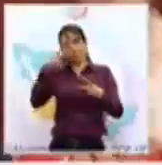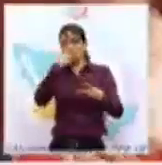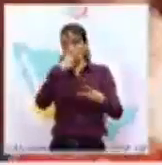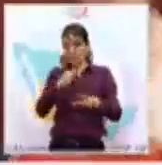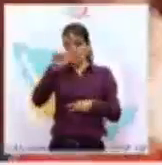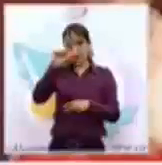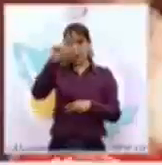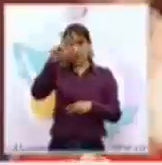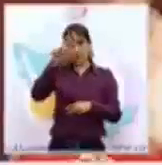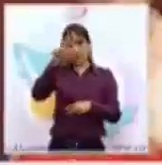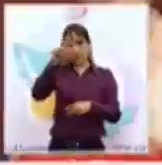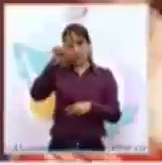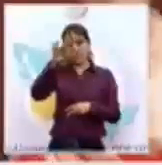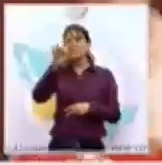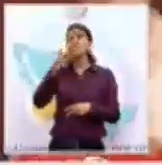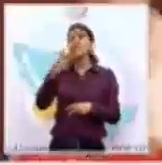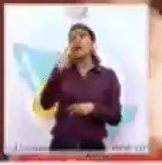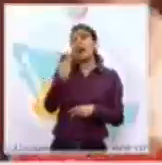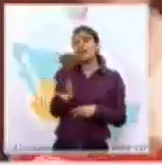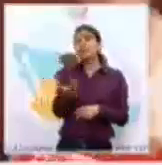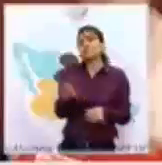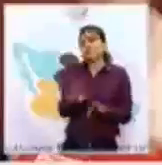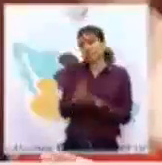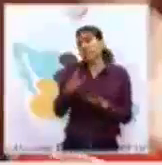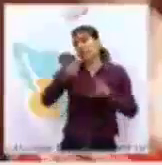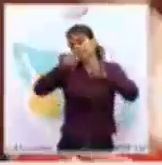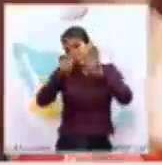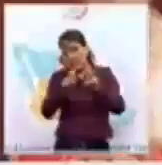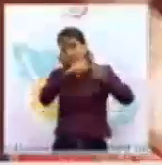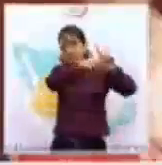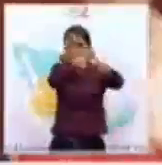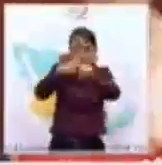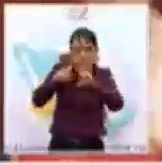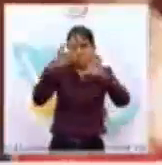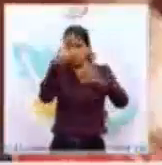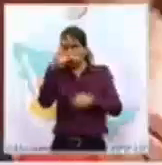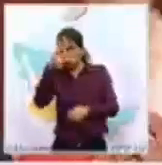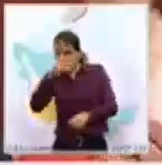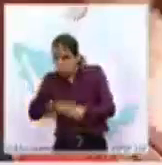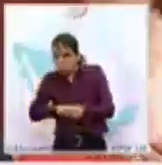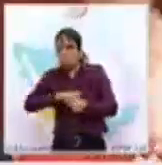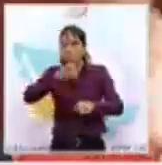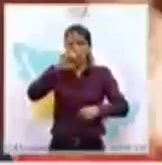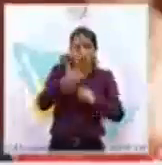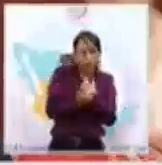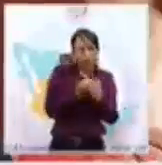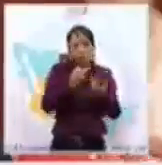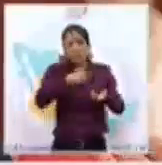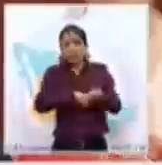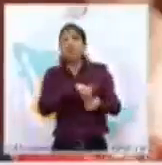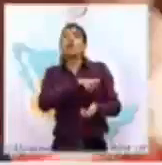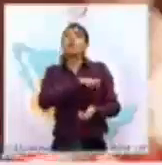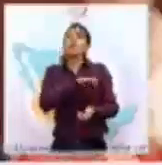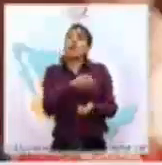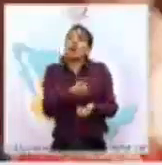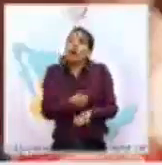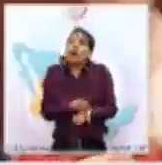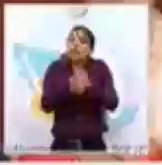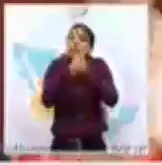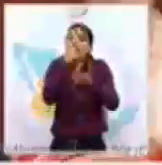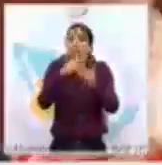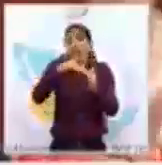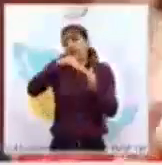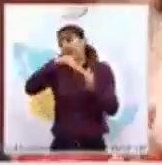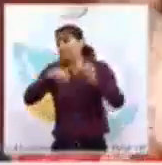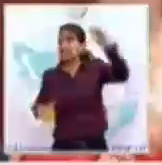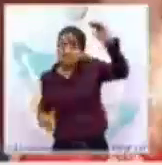entonces también medir que los temas de la cultura pueden ayudar a disminuir estas brechas de la desigualdad en